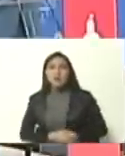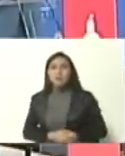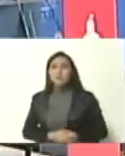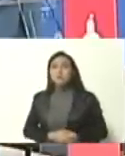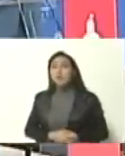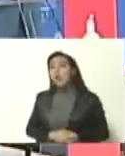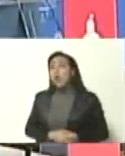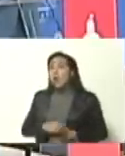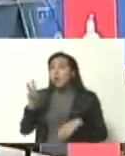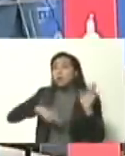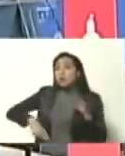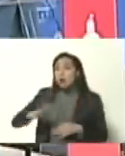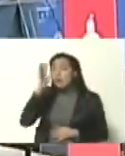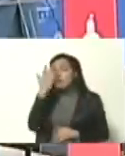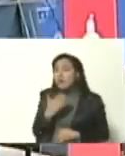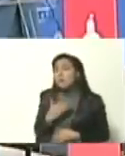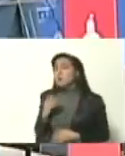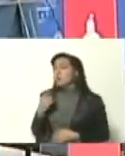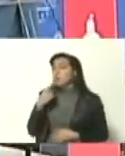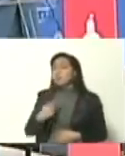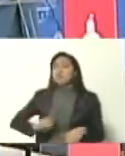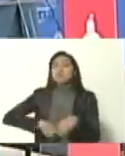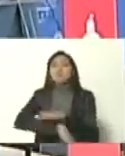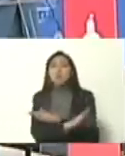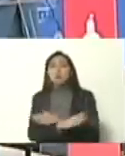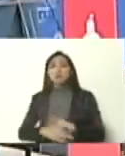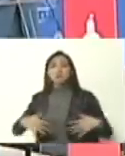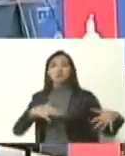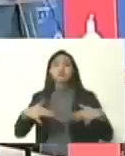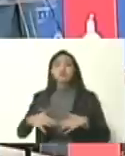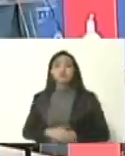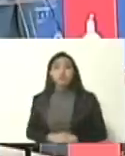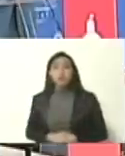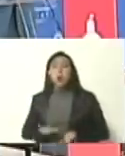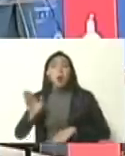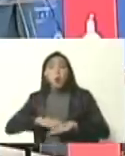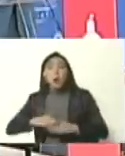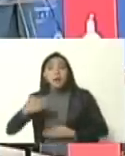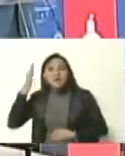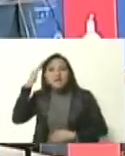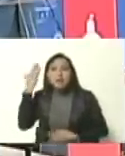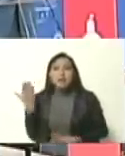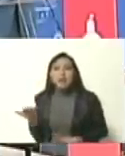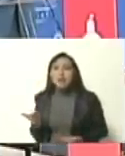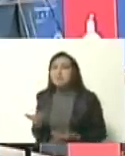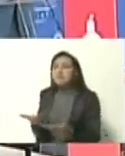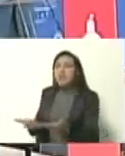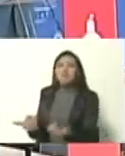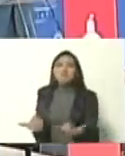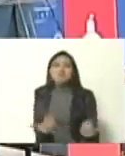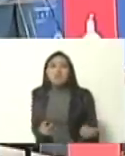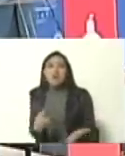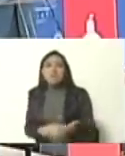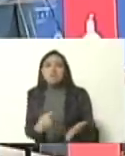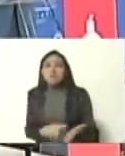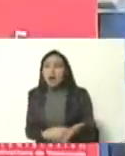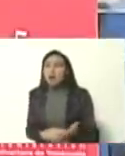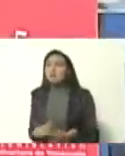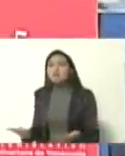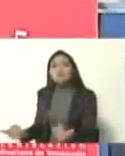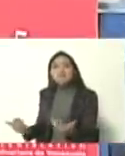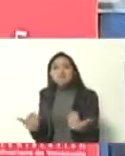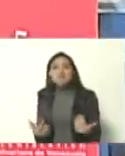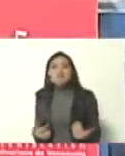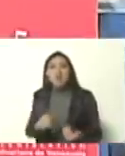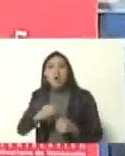salimos y lo que está es con la mano así, extendida. Porque sabe que incluso eso está tarifado, hay un baremo, tú sabías, Erika, que hay un baremo. Si